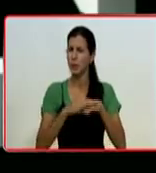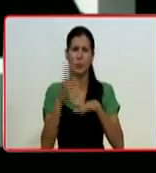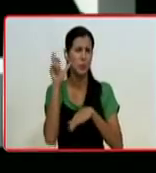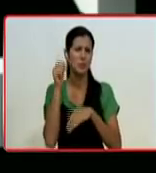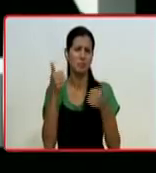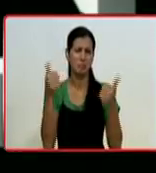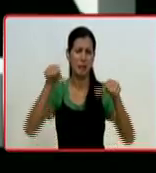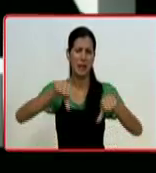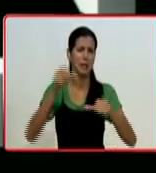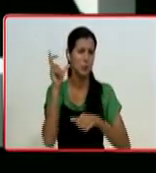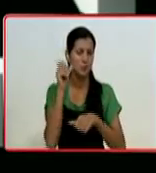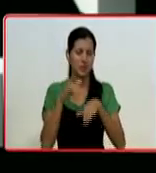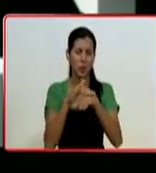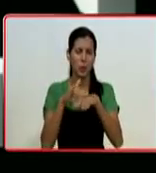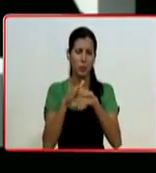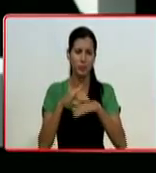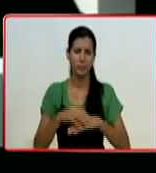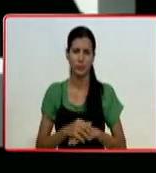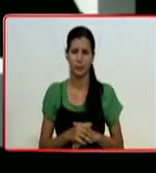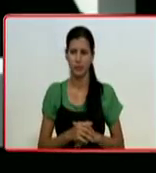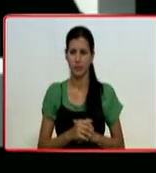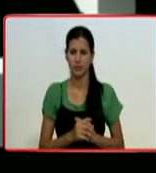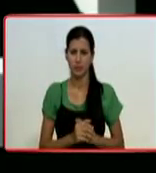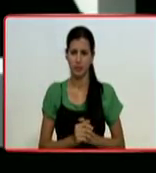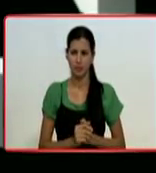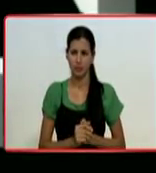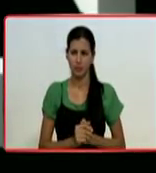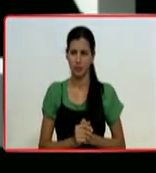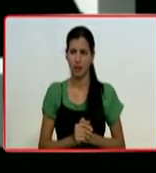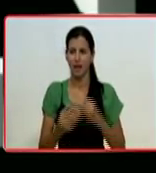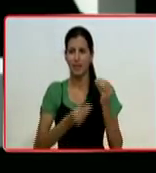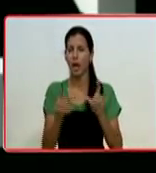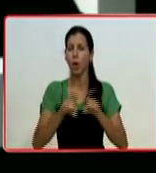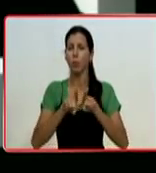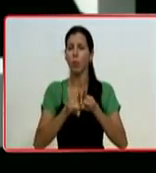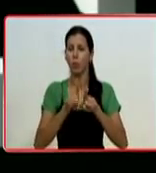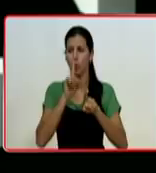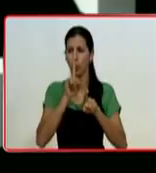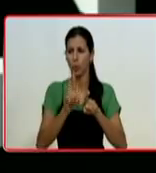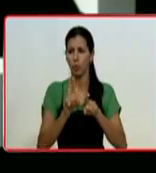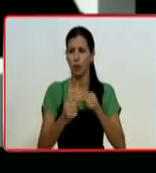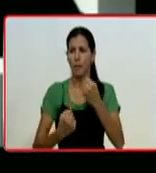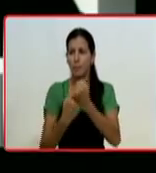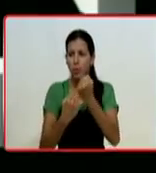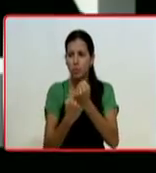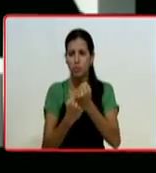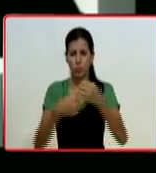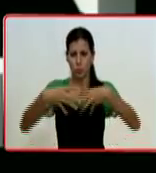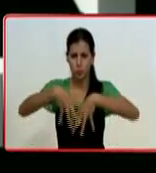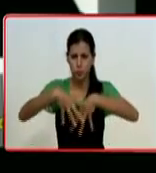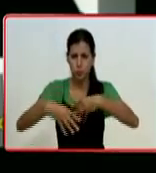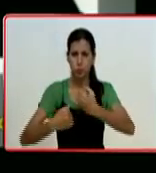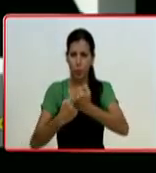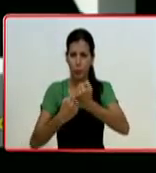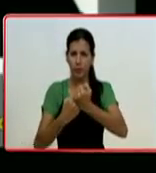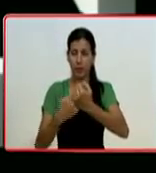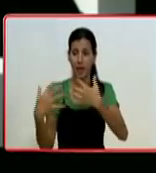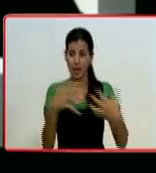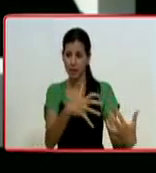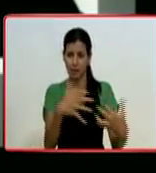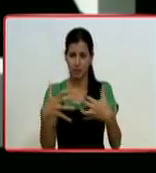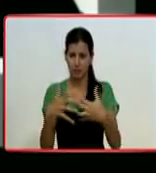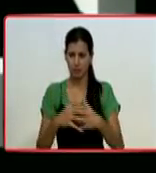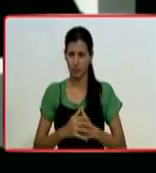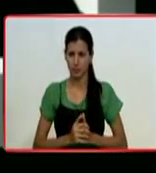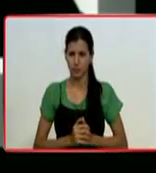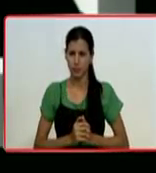de tu cara era hacerle como un respaldo aéreo a las tropas de tierra. Entonces la intención